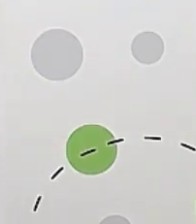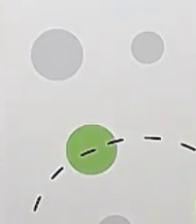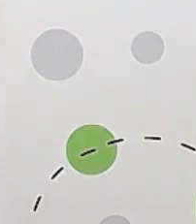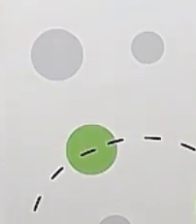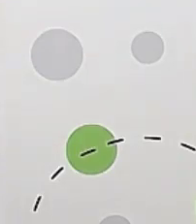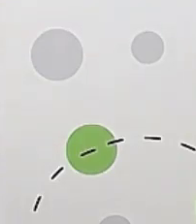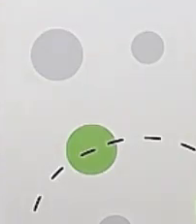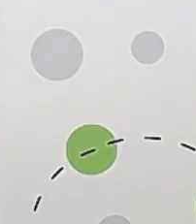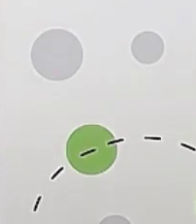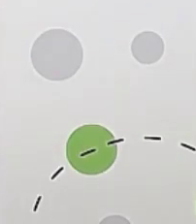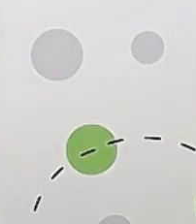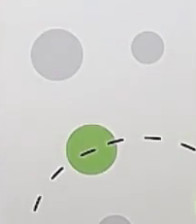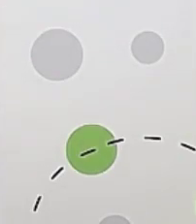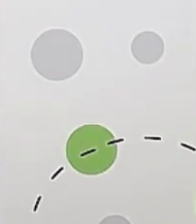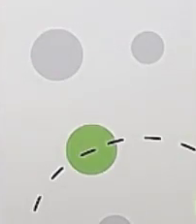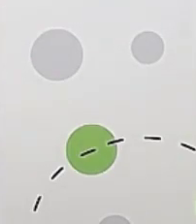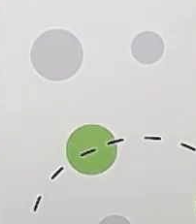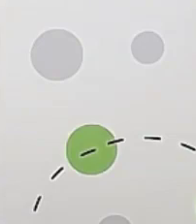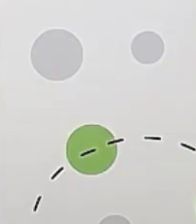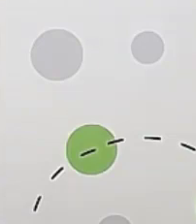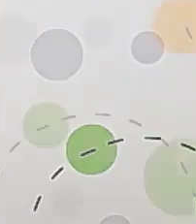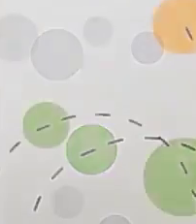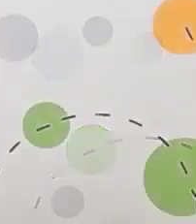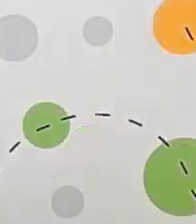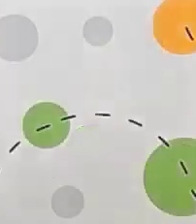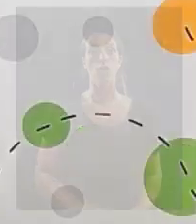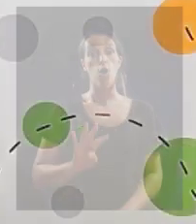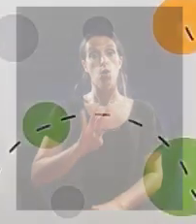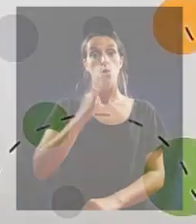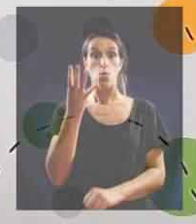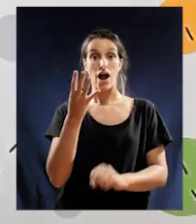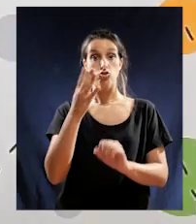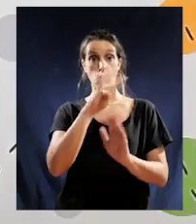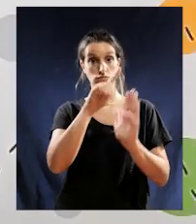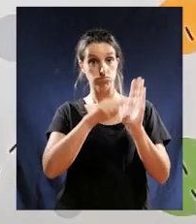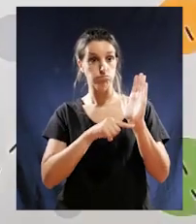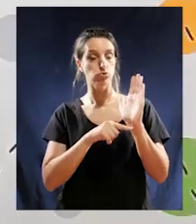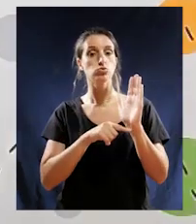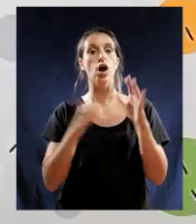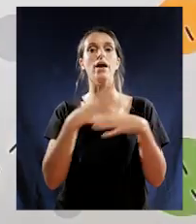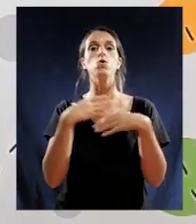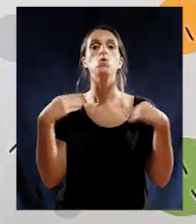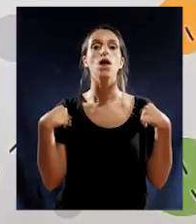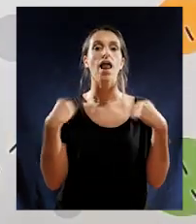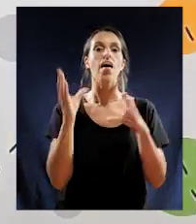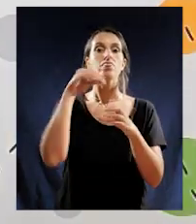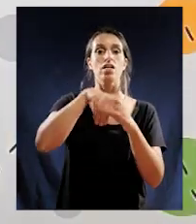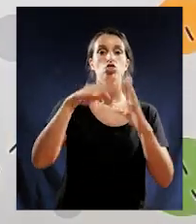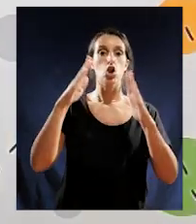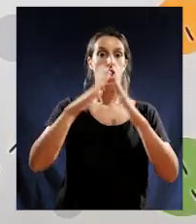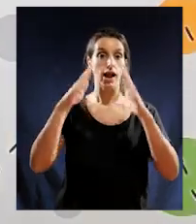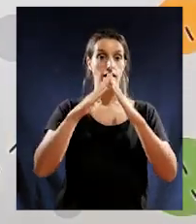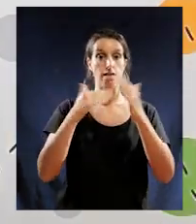Otro punto que incluimos allí en la guía tiene que ver con esta experiencia de la escuela en casa.